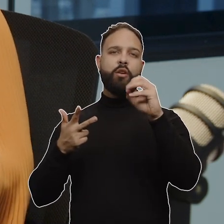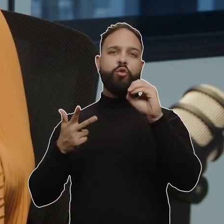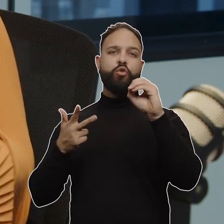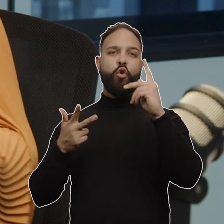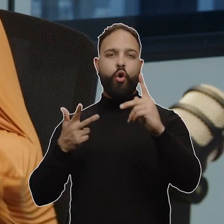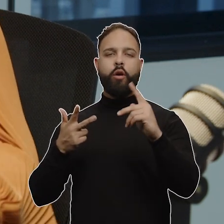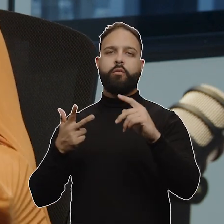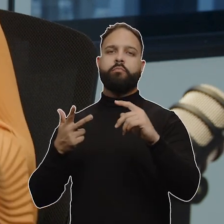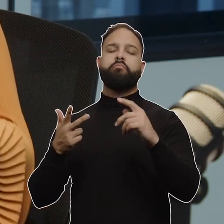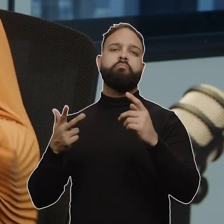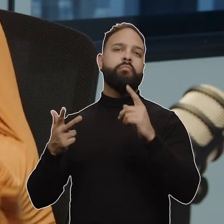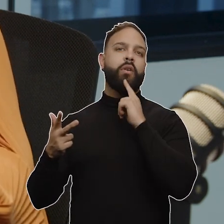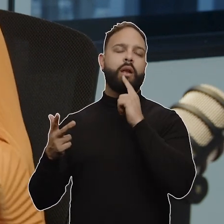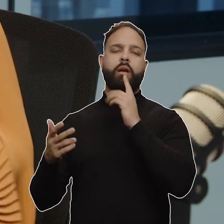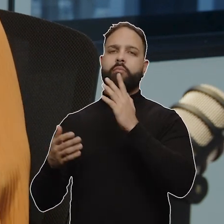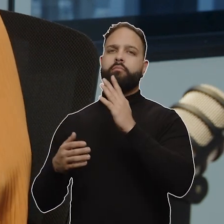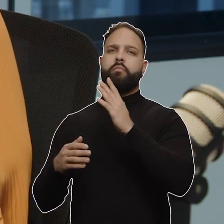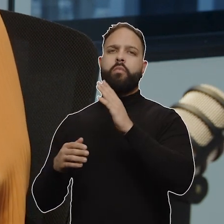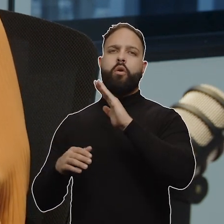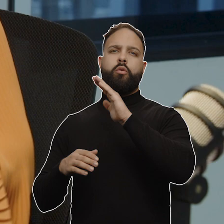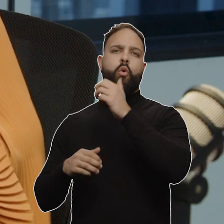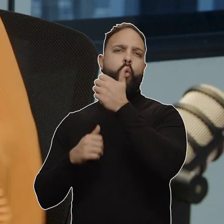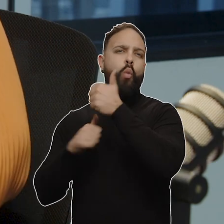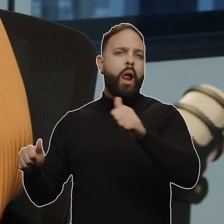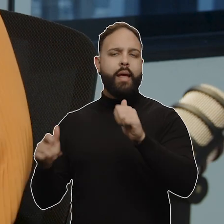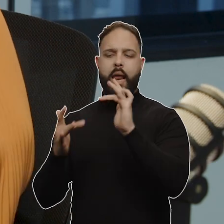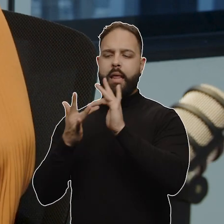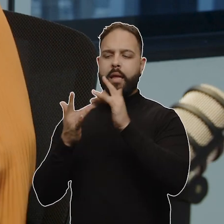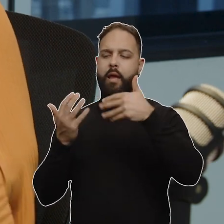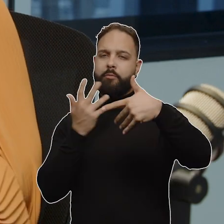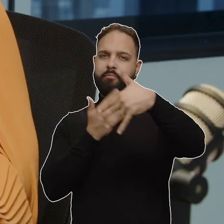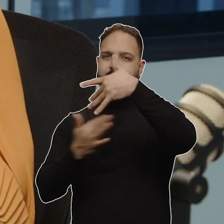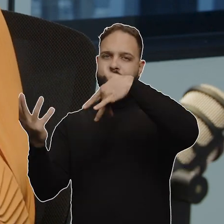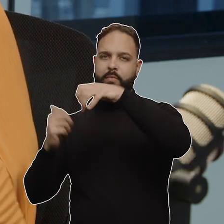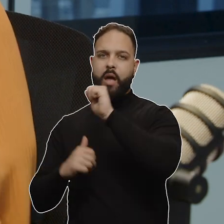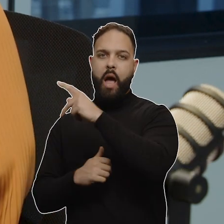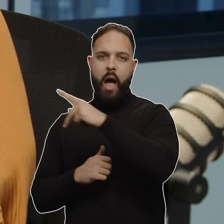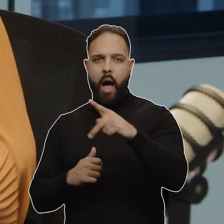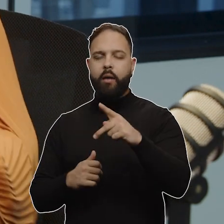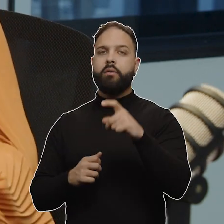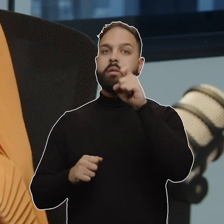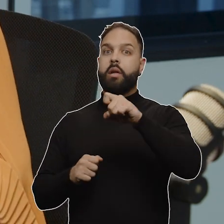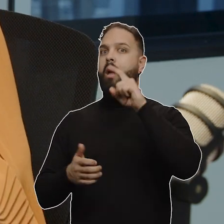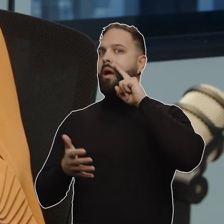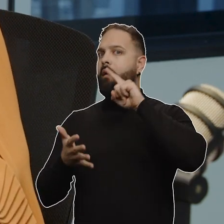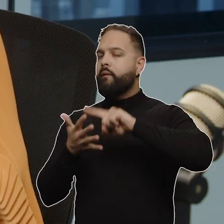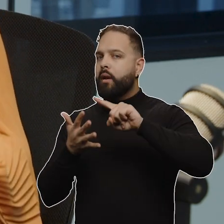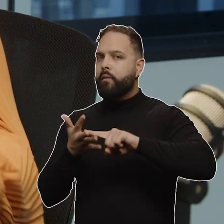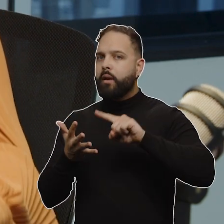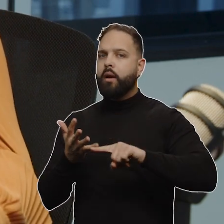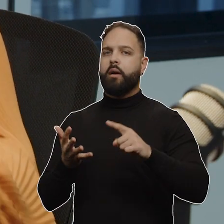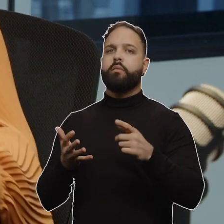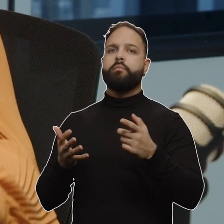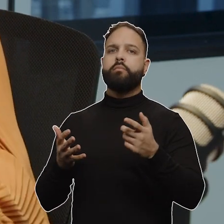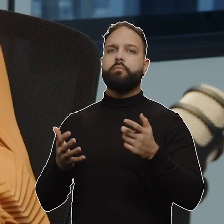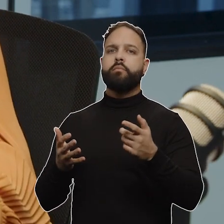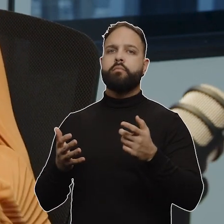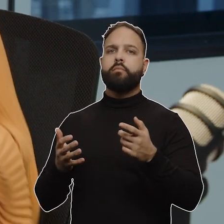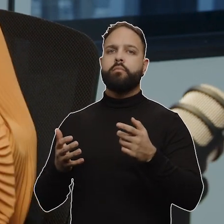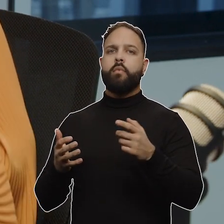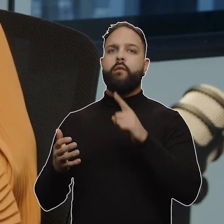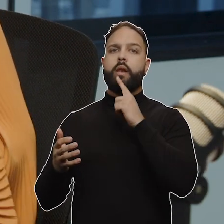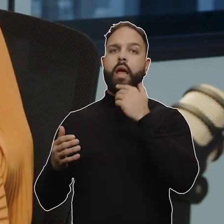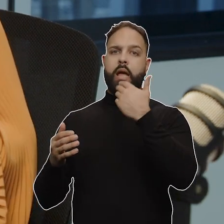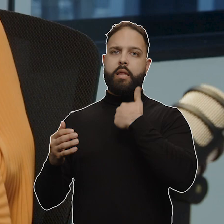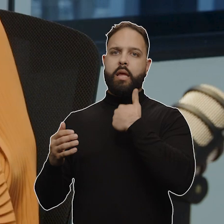Instagram, TikTok, Snapchat. Ciertamente cualquier red social debe siempre verificarse de